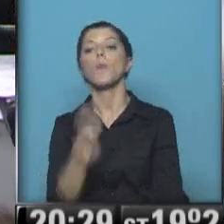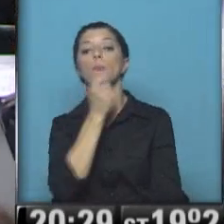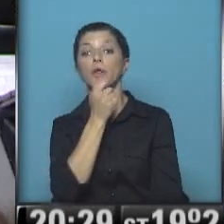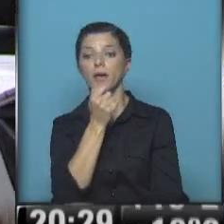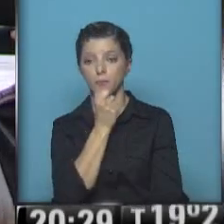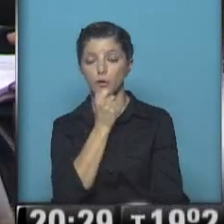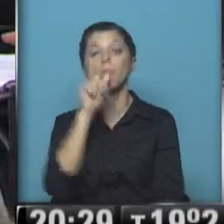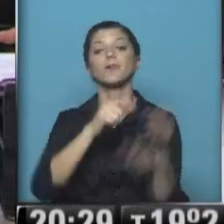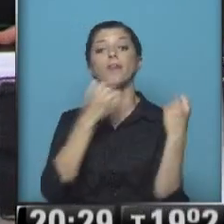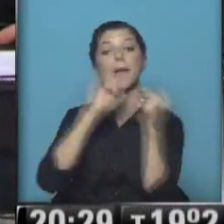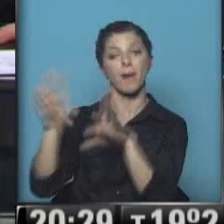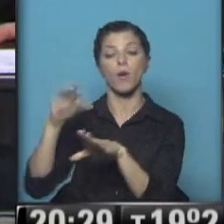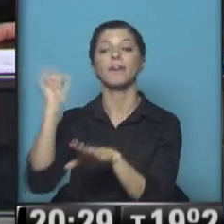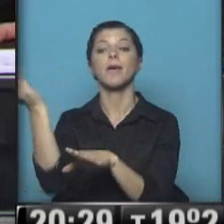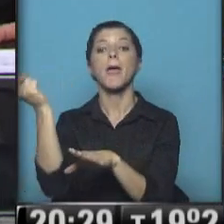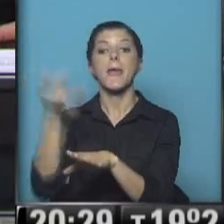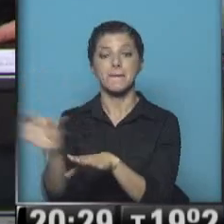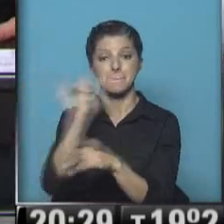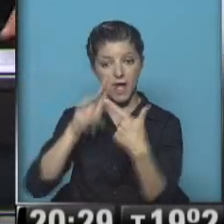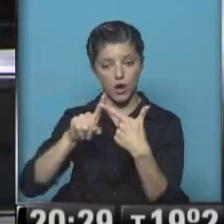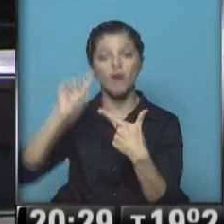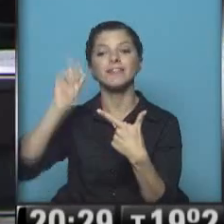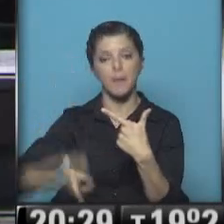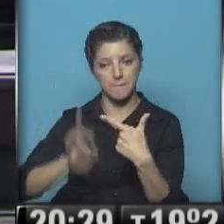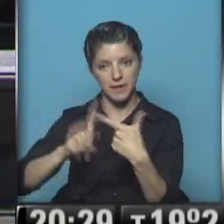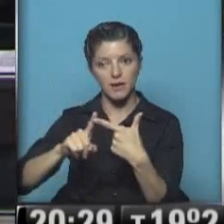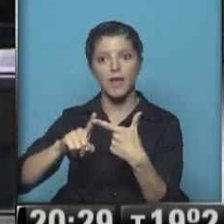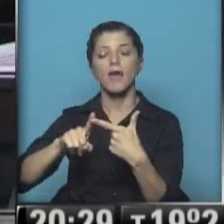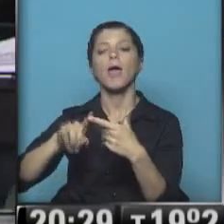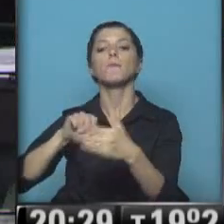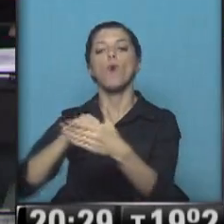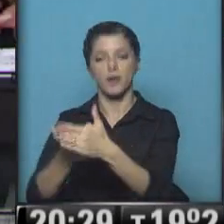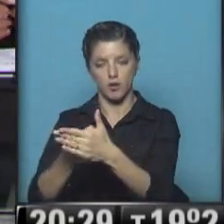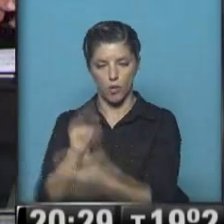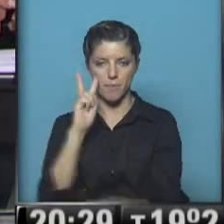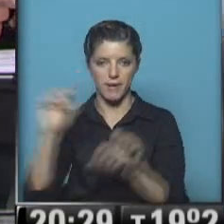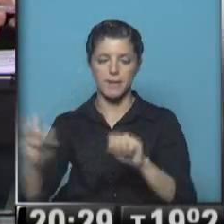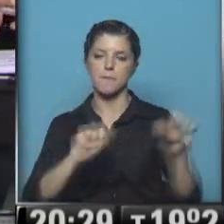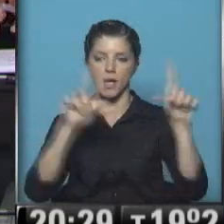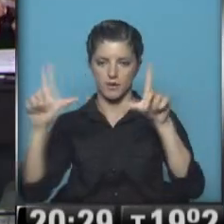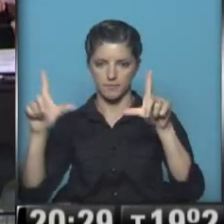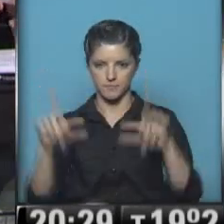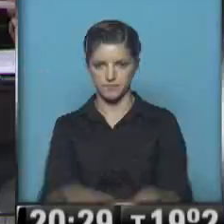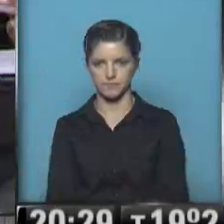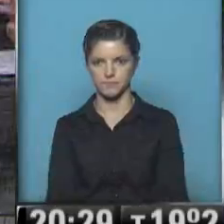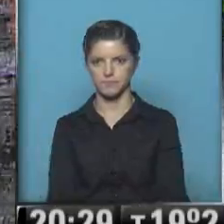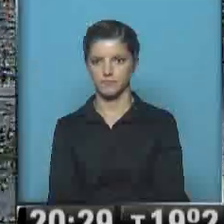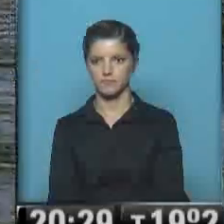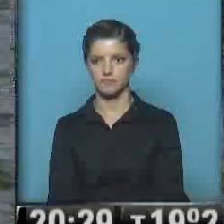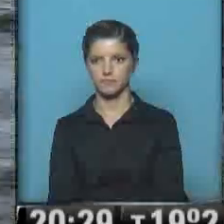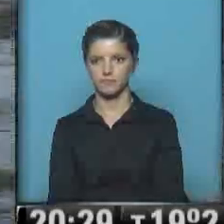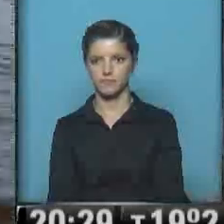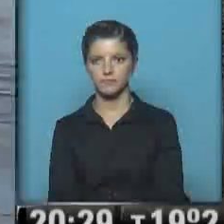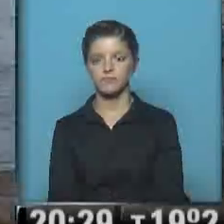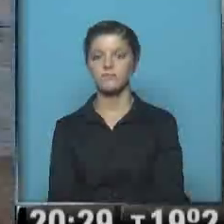hay evacuados en Merlo y también en el partido de Moreno. Tenemos nuestras imágenes de Visión 7 para mostrarles. Por